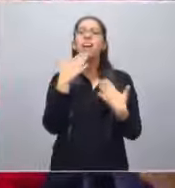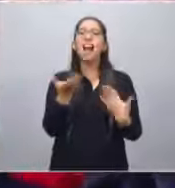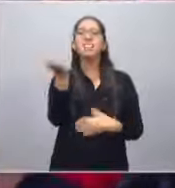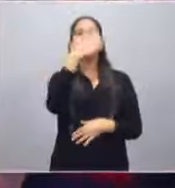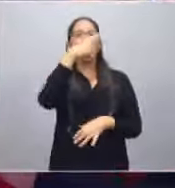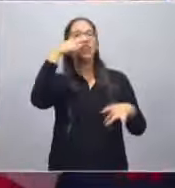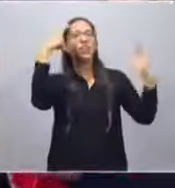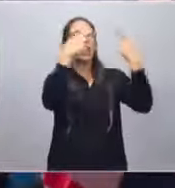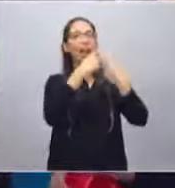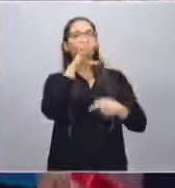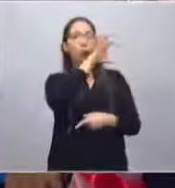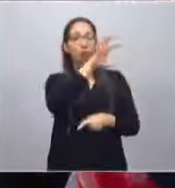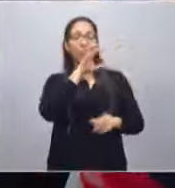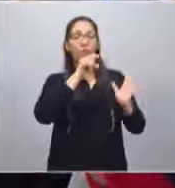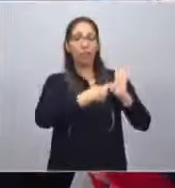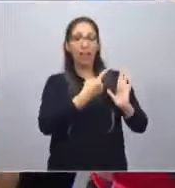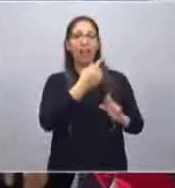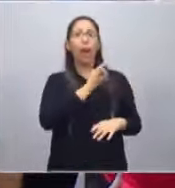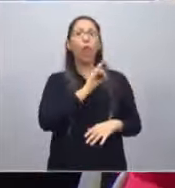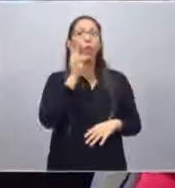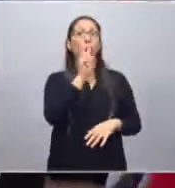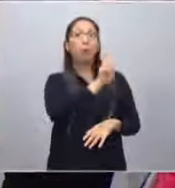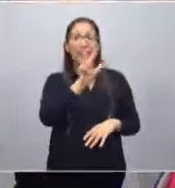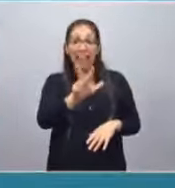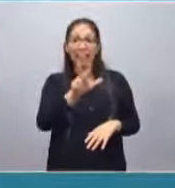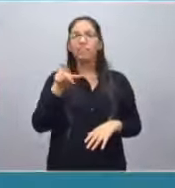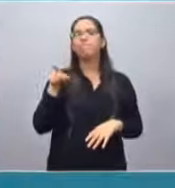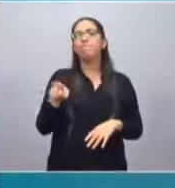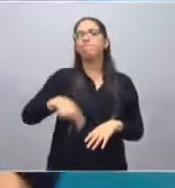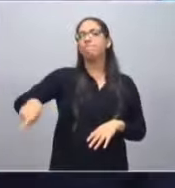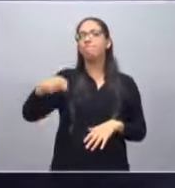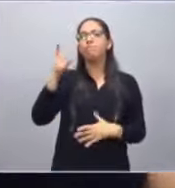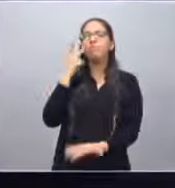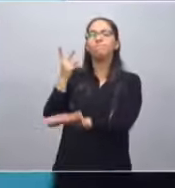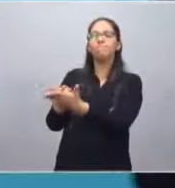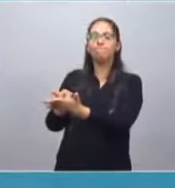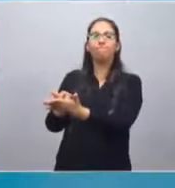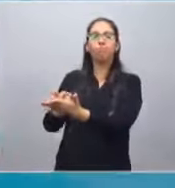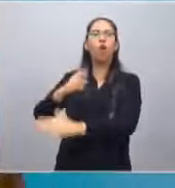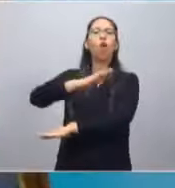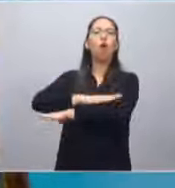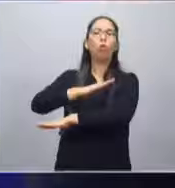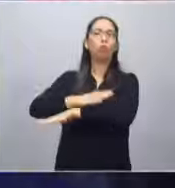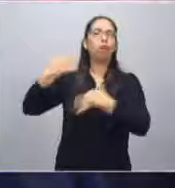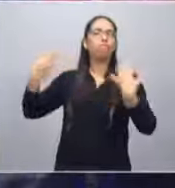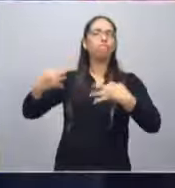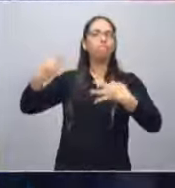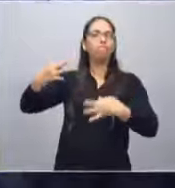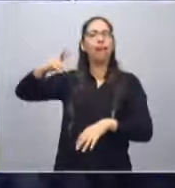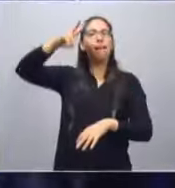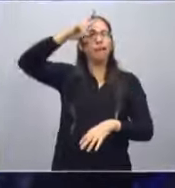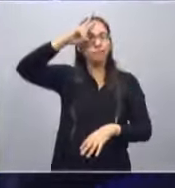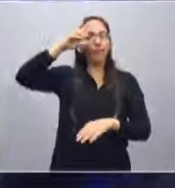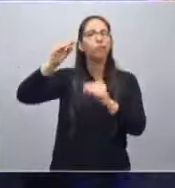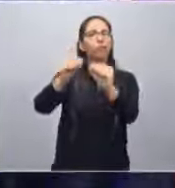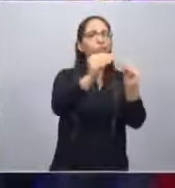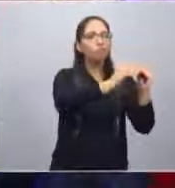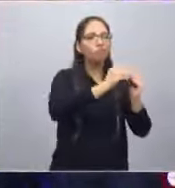final provincial de 2023 fue reconocido por su comportamiento ejemplar y respeto a los demás